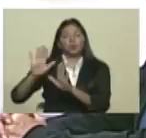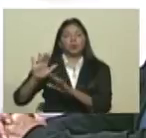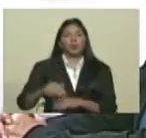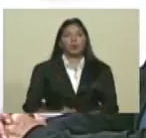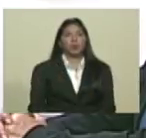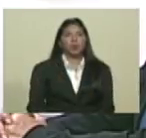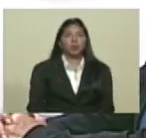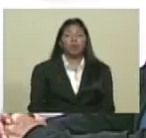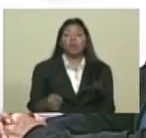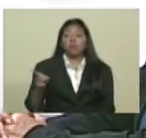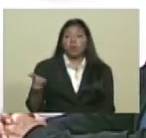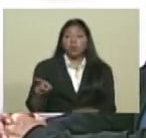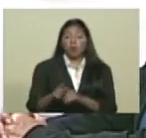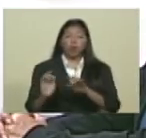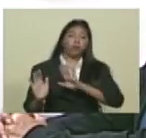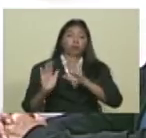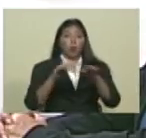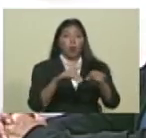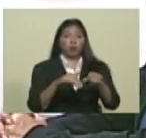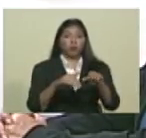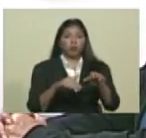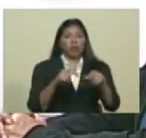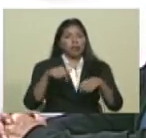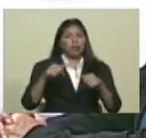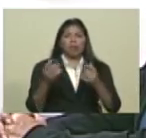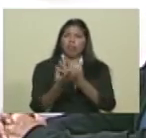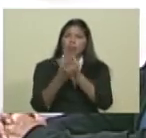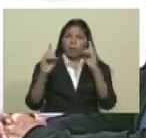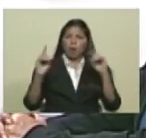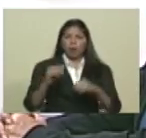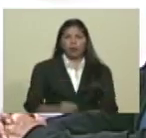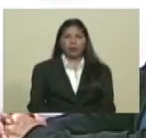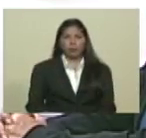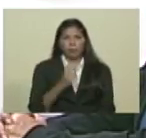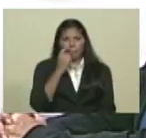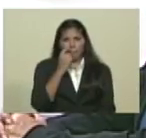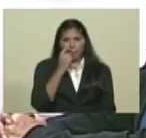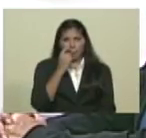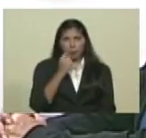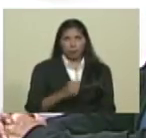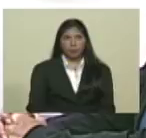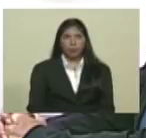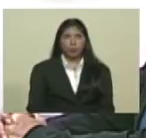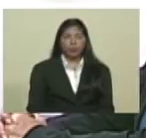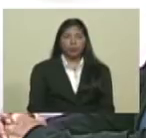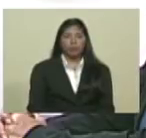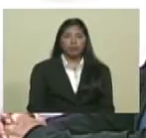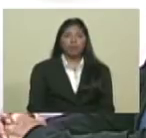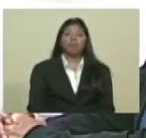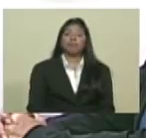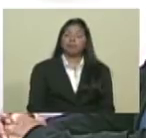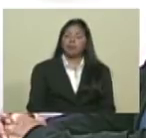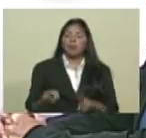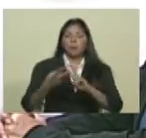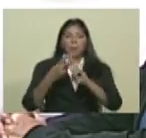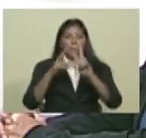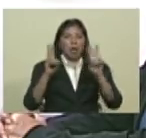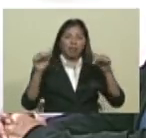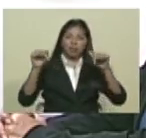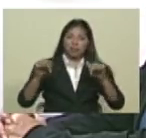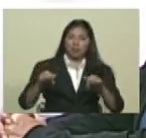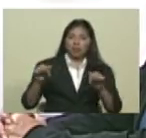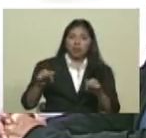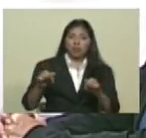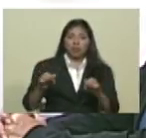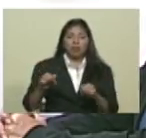como un aporte a la democracia venezolana, al diálogo, al clima de paz, con la constituyente